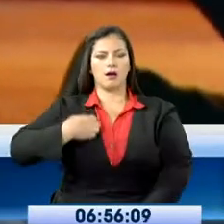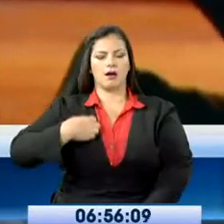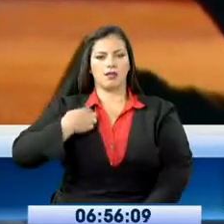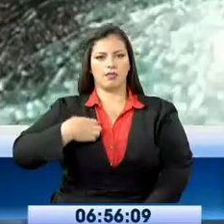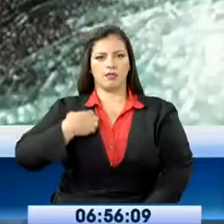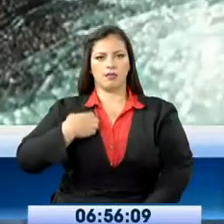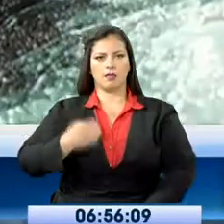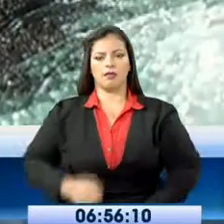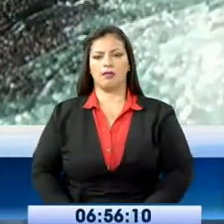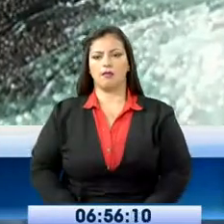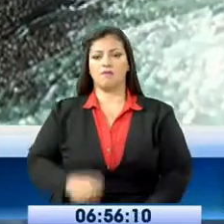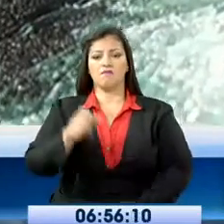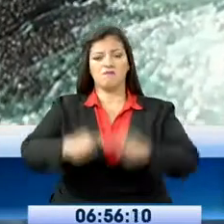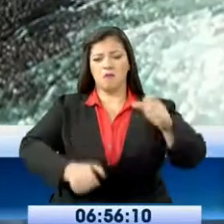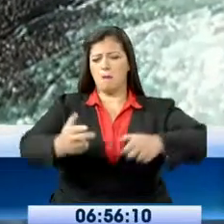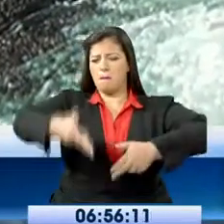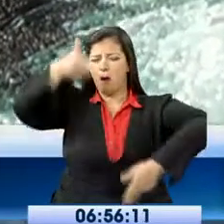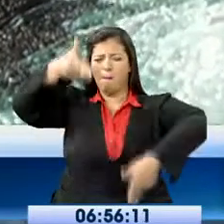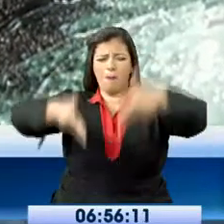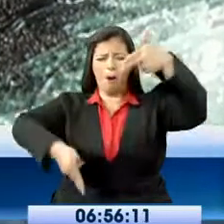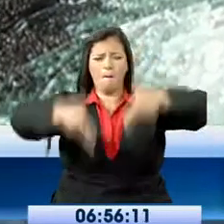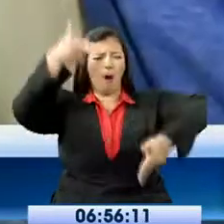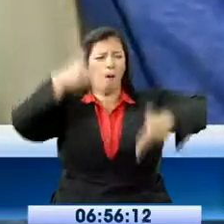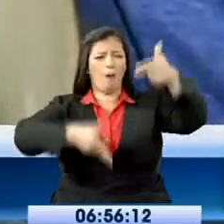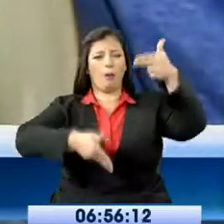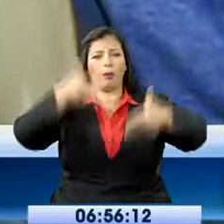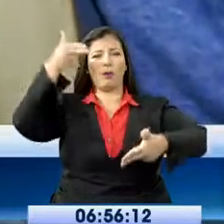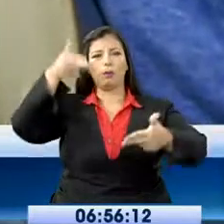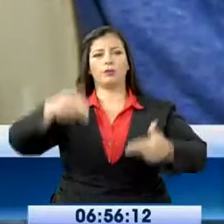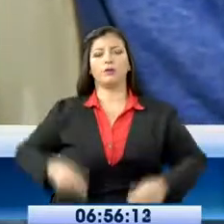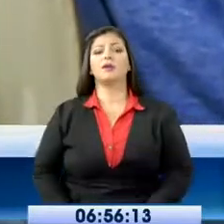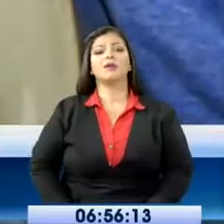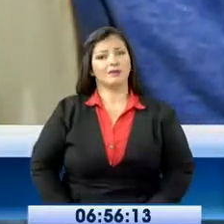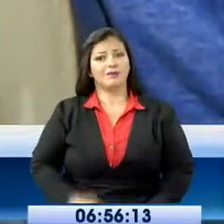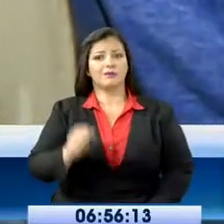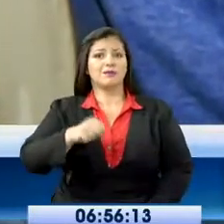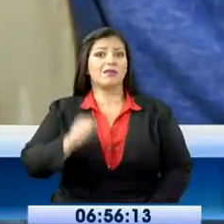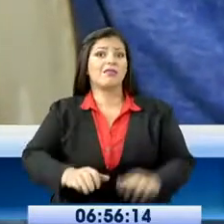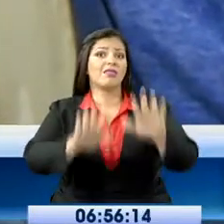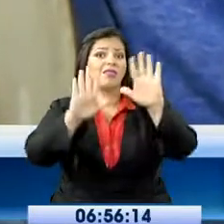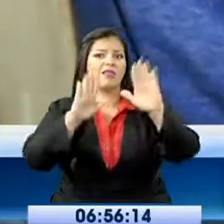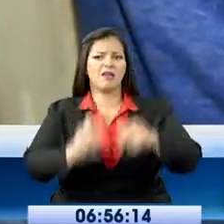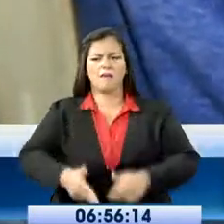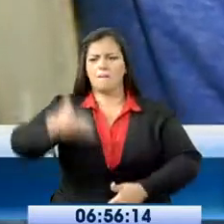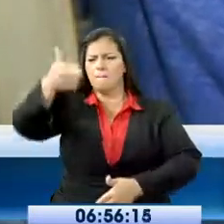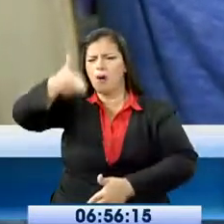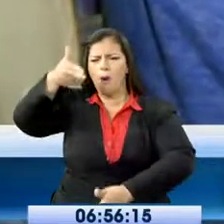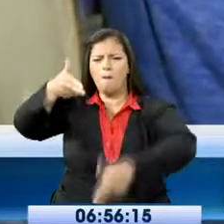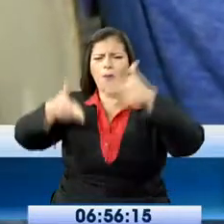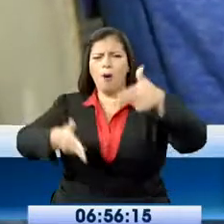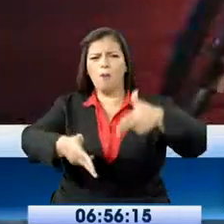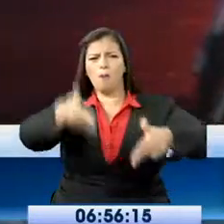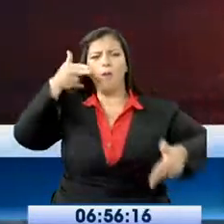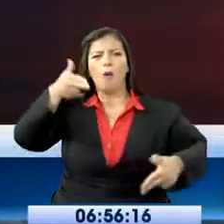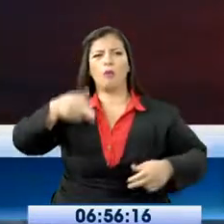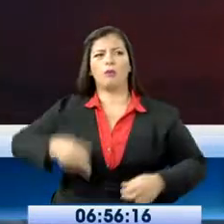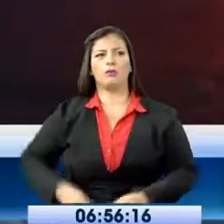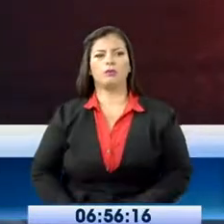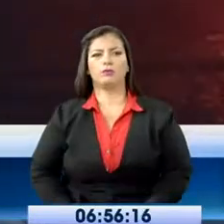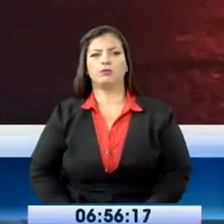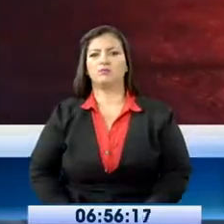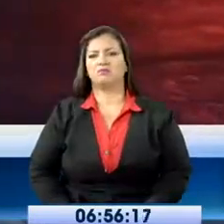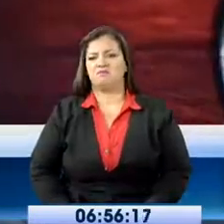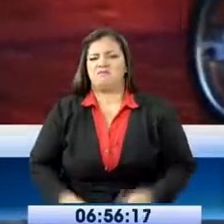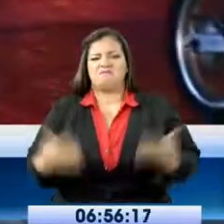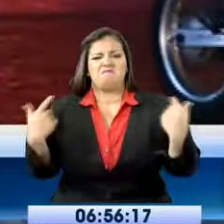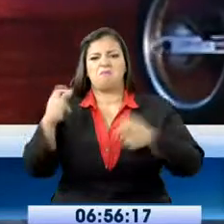Guayaquil dejaban de manifiesto lo sucedido. Pegaron más de 10 tiros y fueron directamente como que dispararon al cuerpo, o sea,